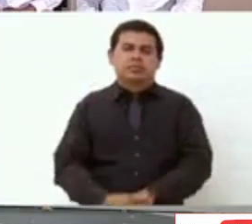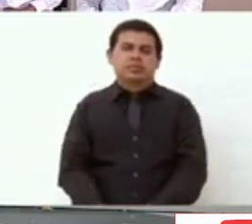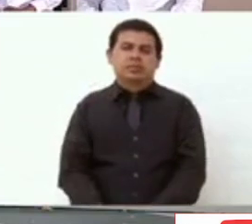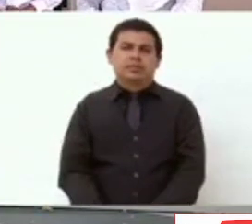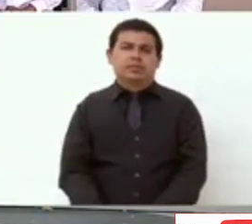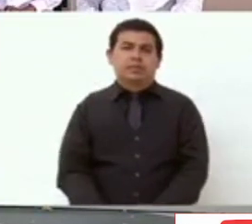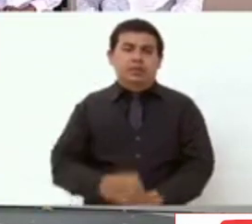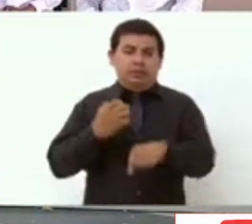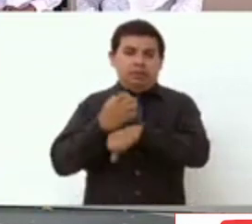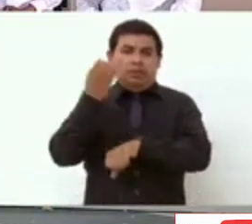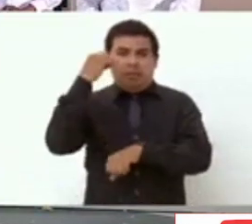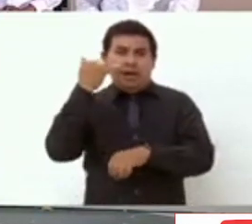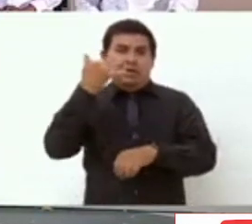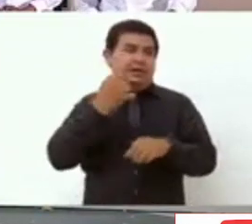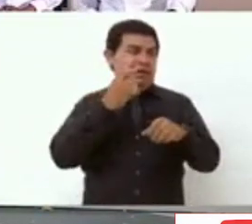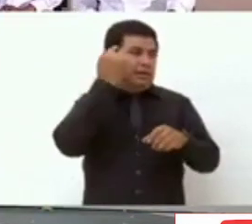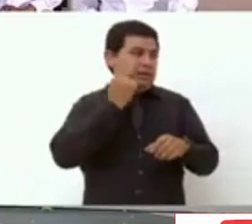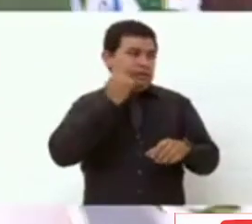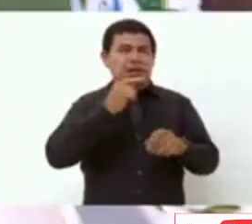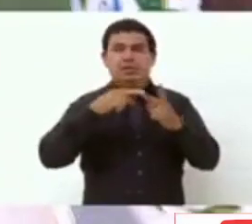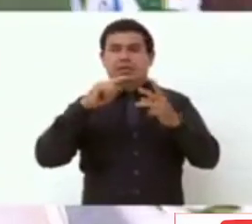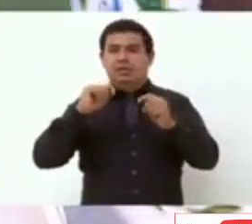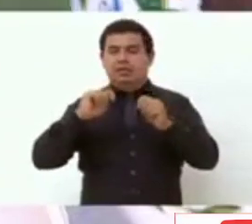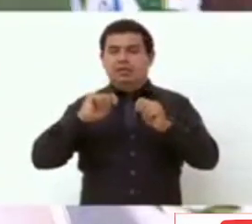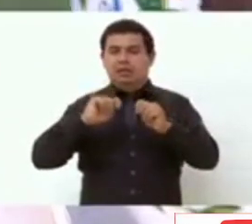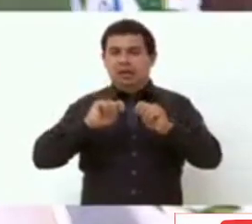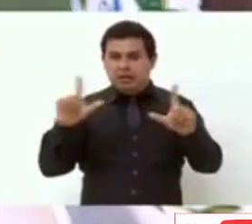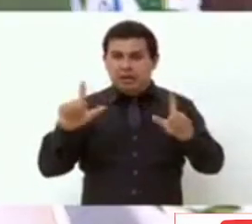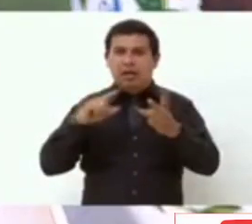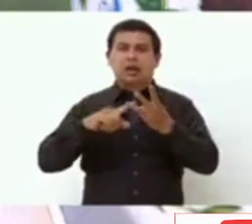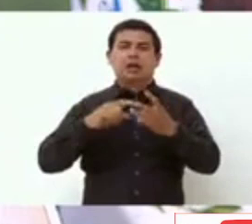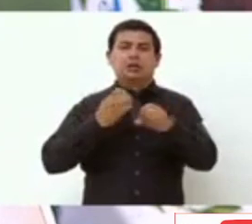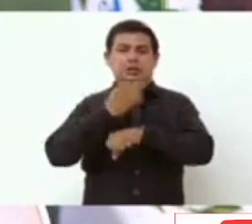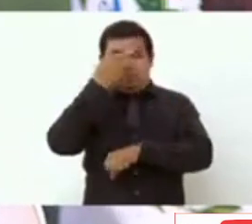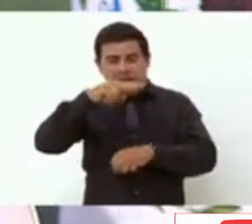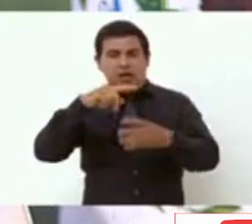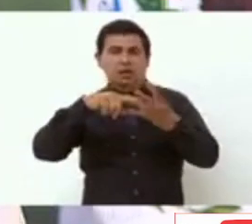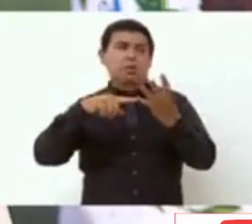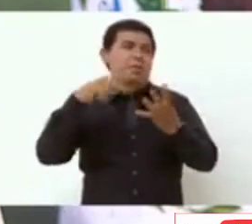todo Oaxaca, en Guerrero, Tlaxcala, Estado de México,